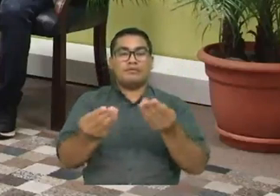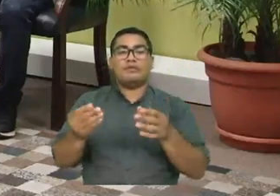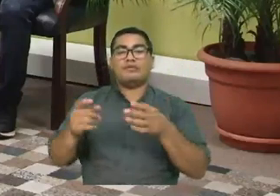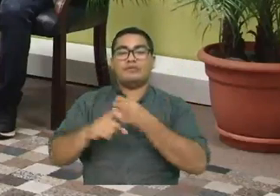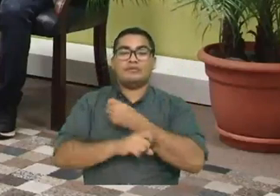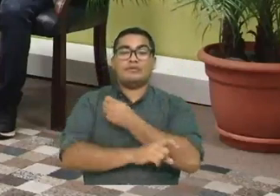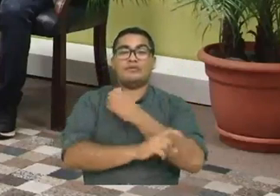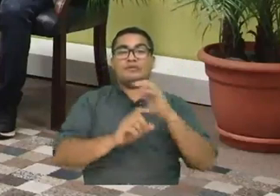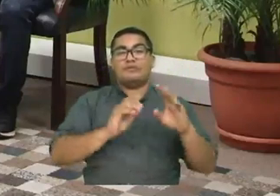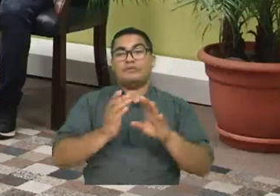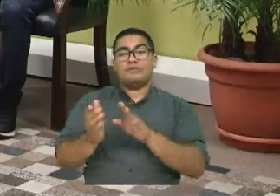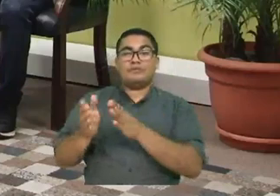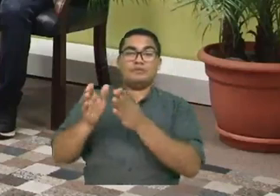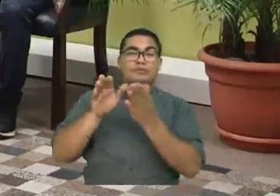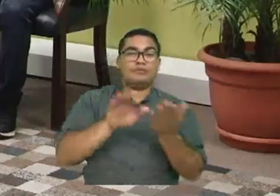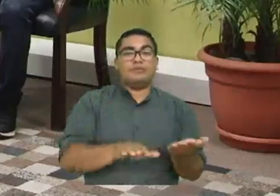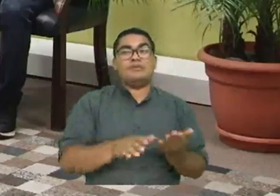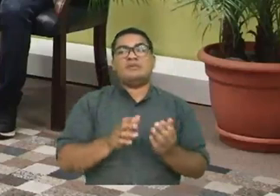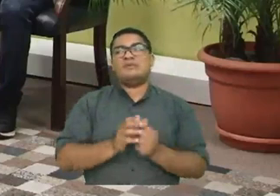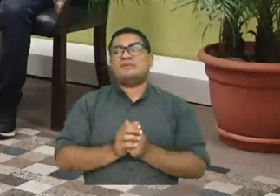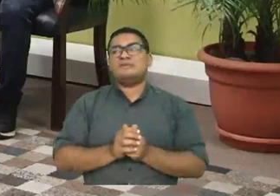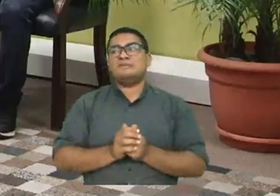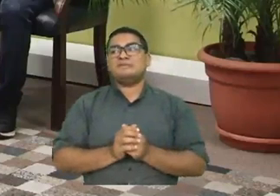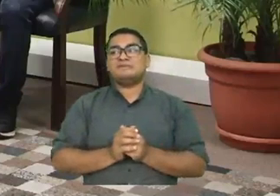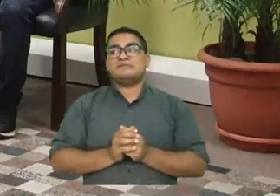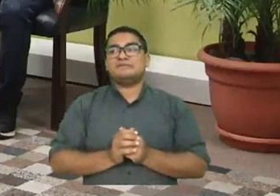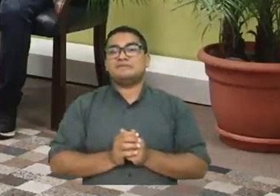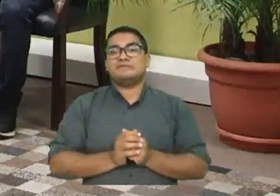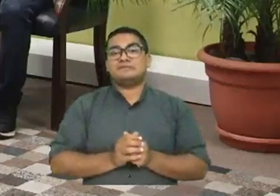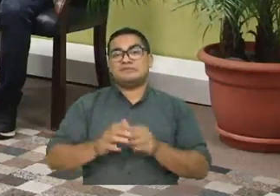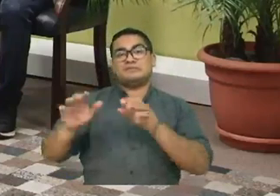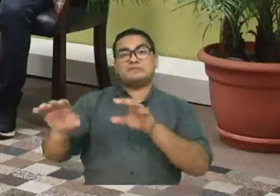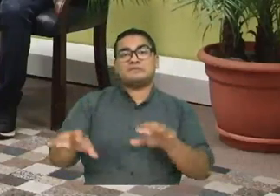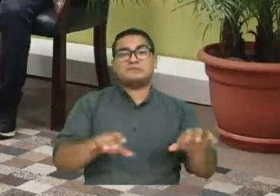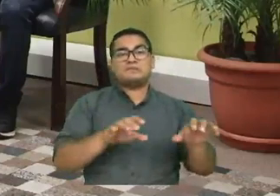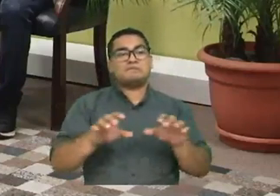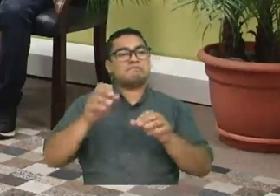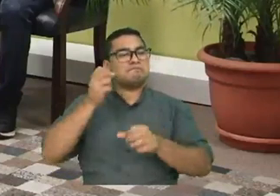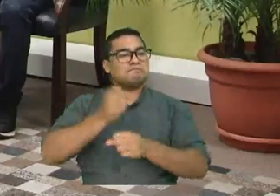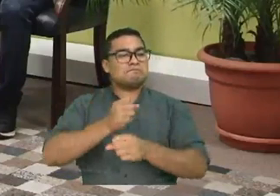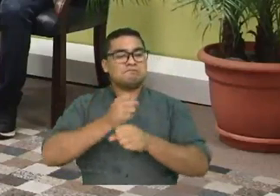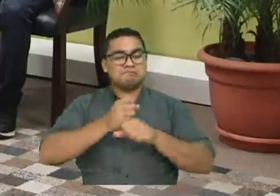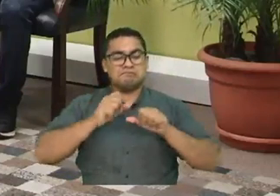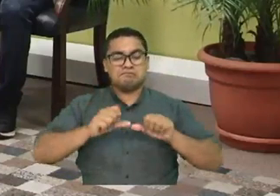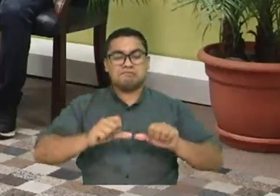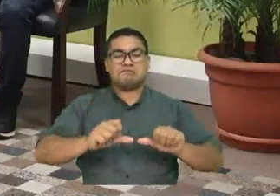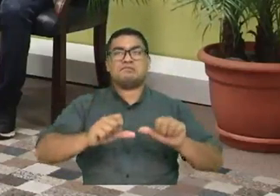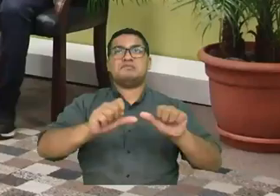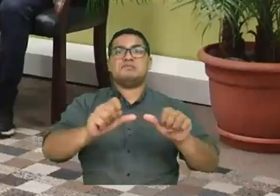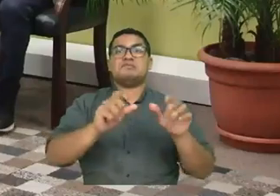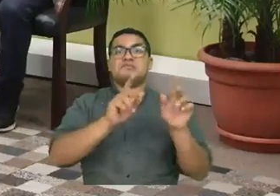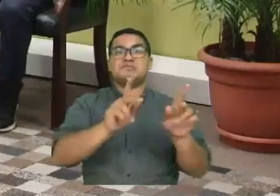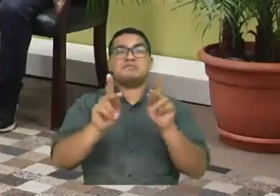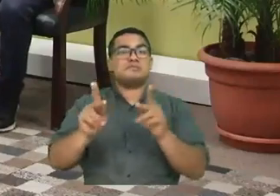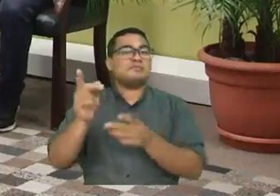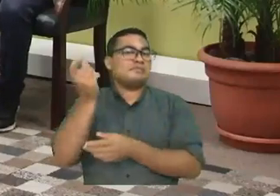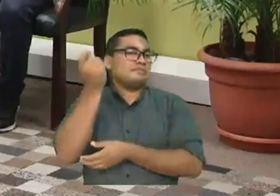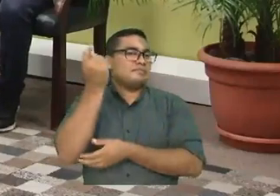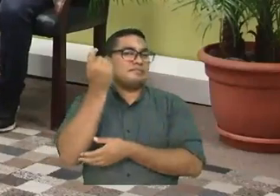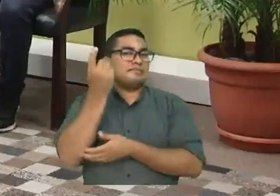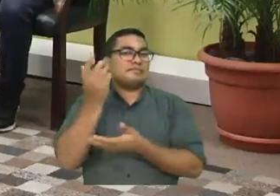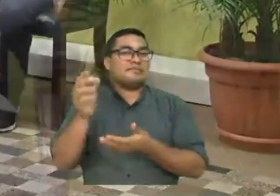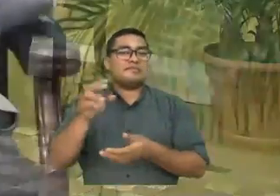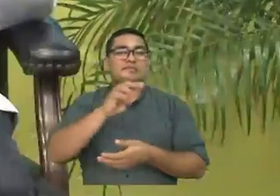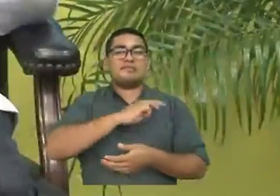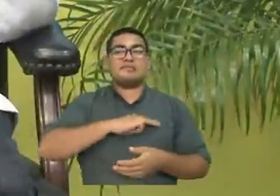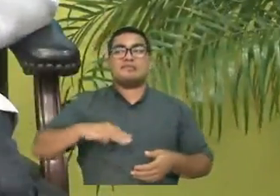más fuerte el invierno, ya el tercer ciclo, ¿verdad? Y esto es una actividad constante y eso es lo que muchas personas no entienden. El ministerio hace